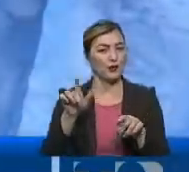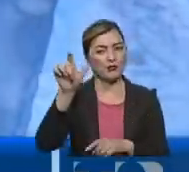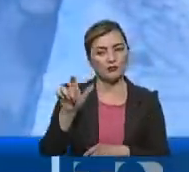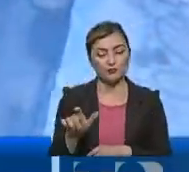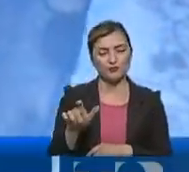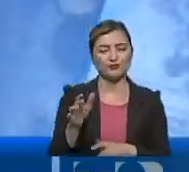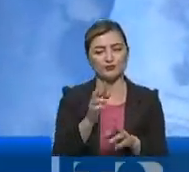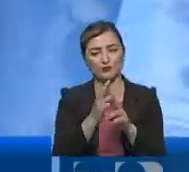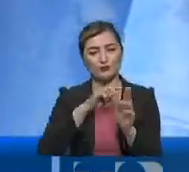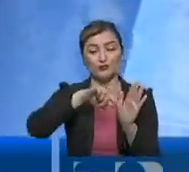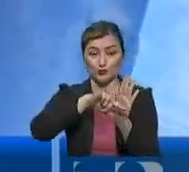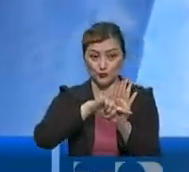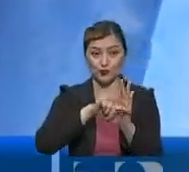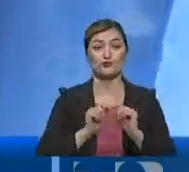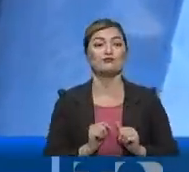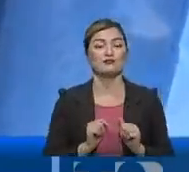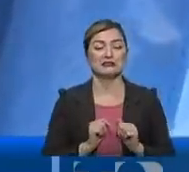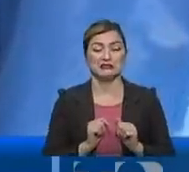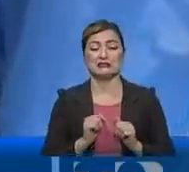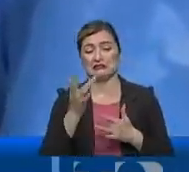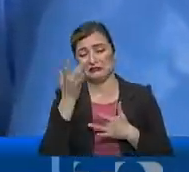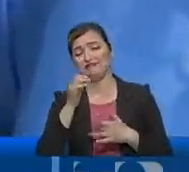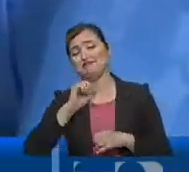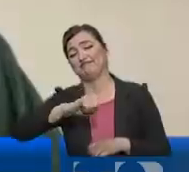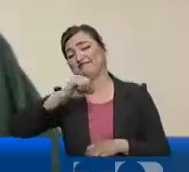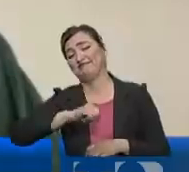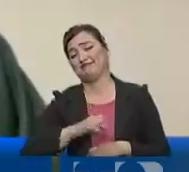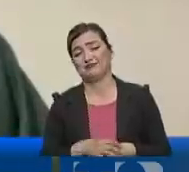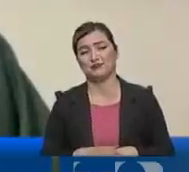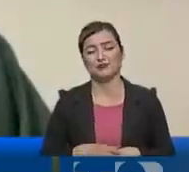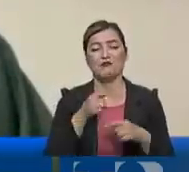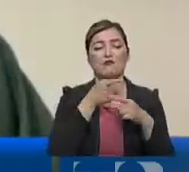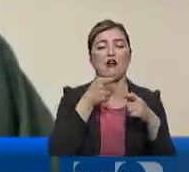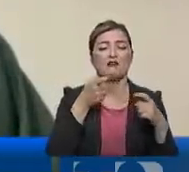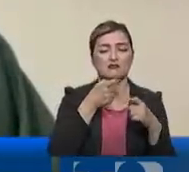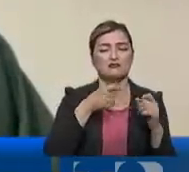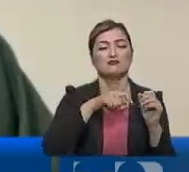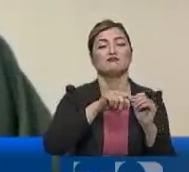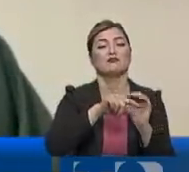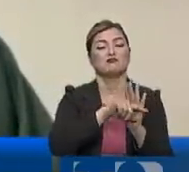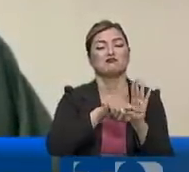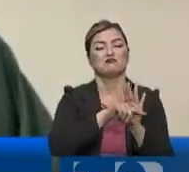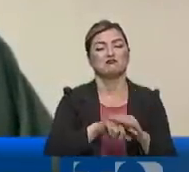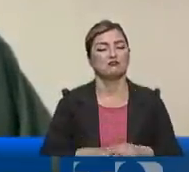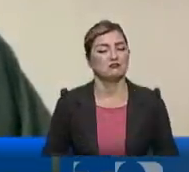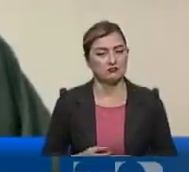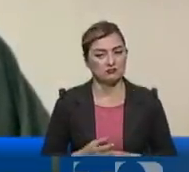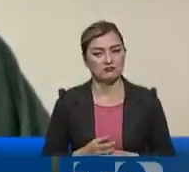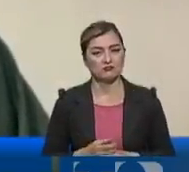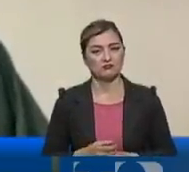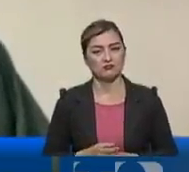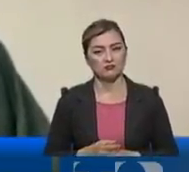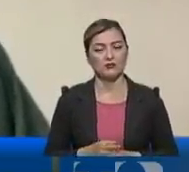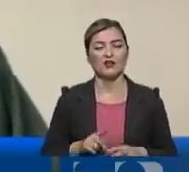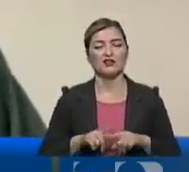paciente refleja un resultado negativo, pese a sí estar contagiado. La posibilidad de positividad de las pruebas va